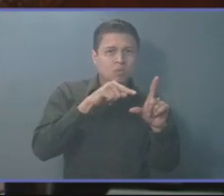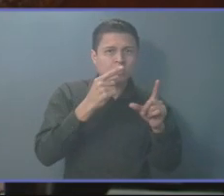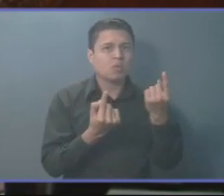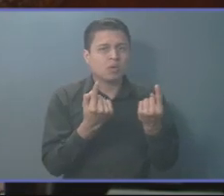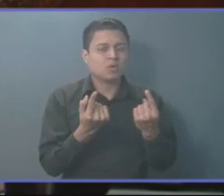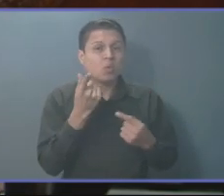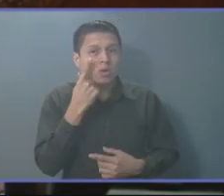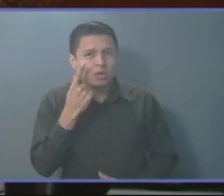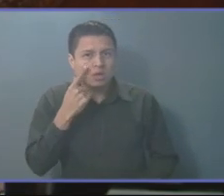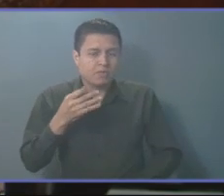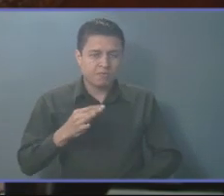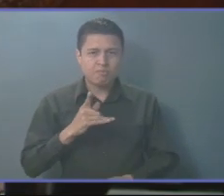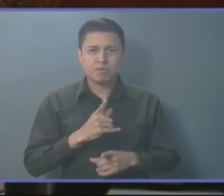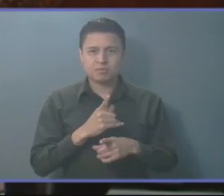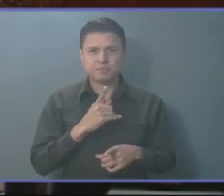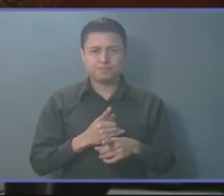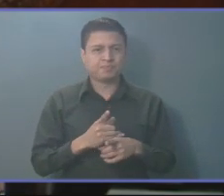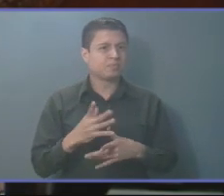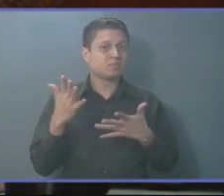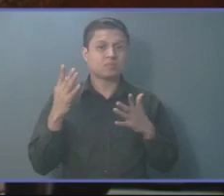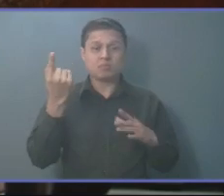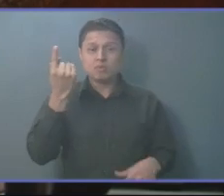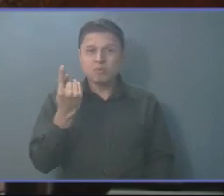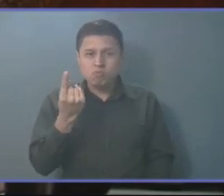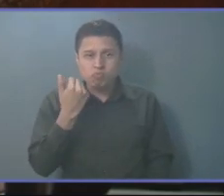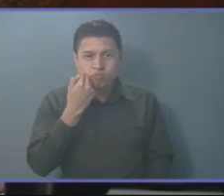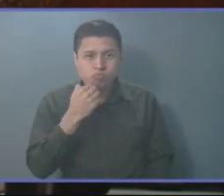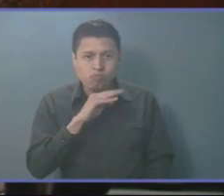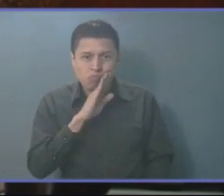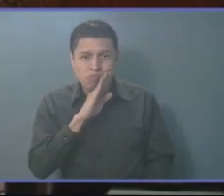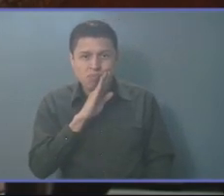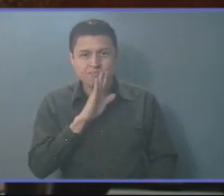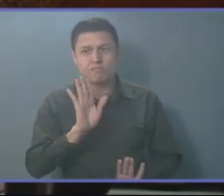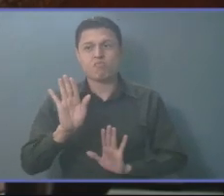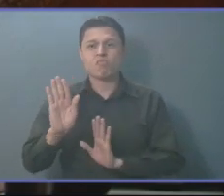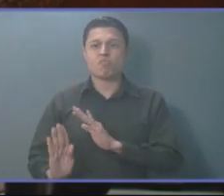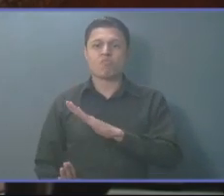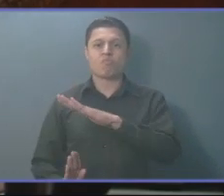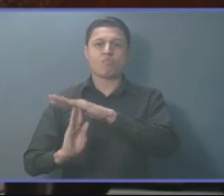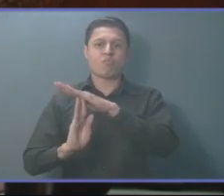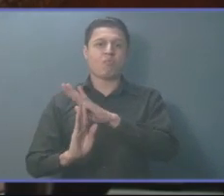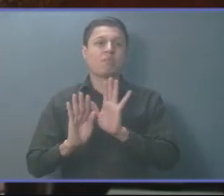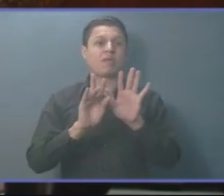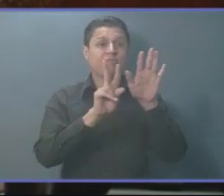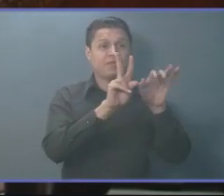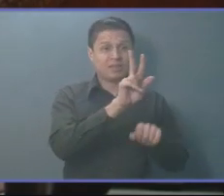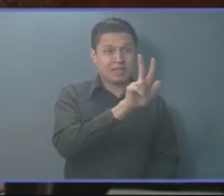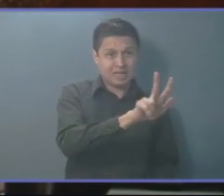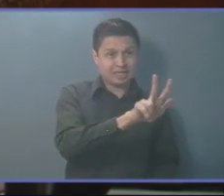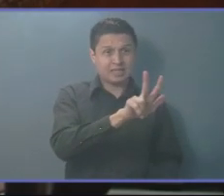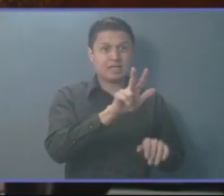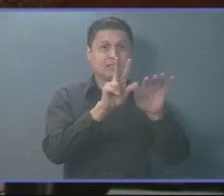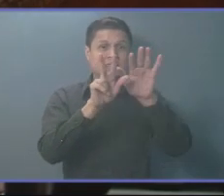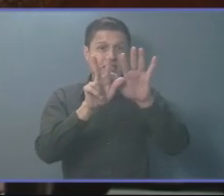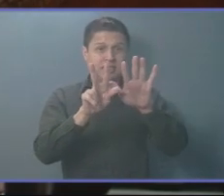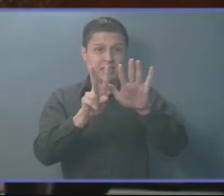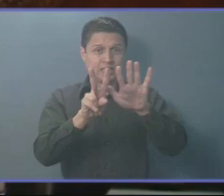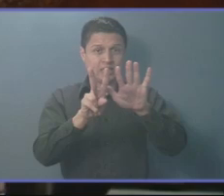el instrumento médico. Si alguna persona presenta temperatura de 37.5 o más,